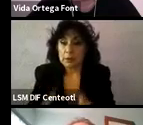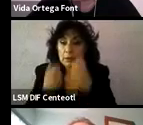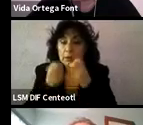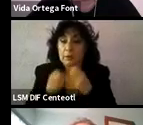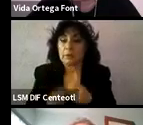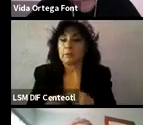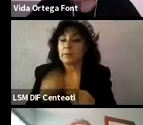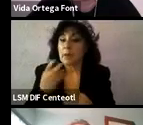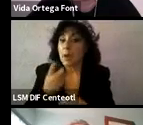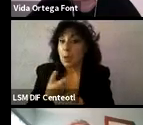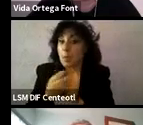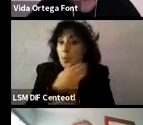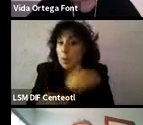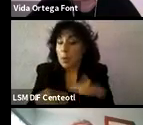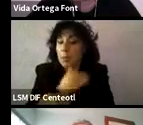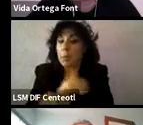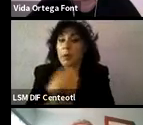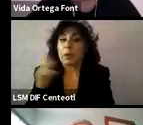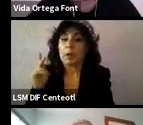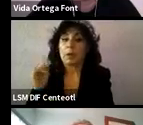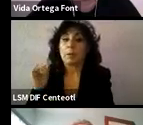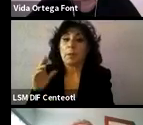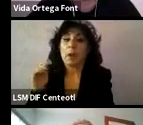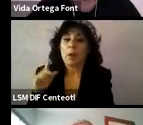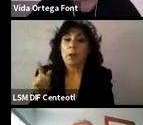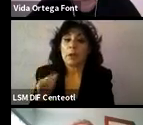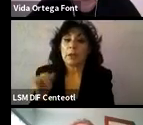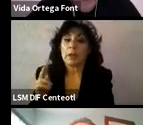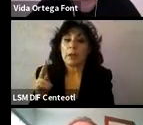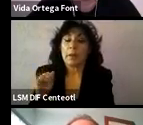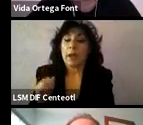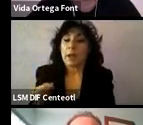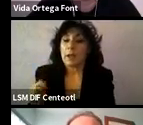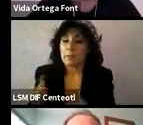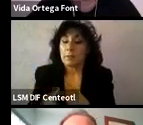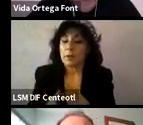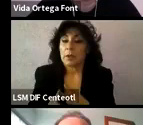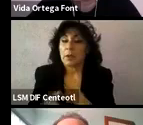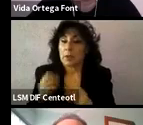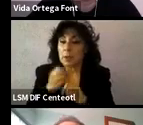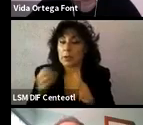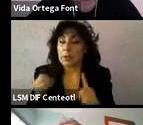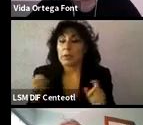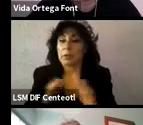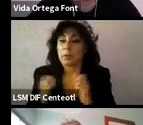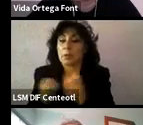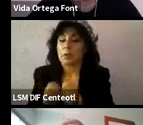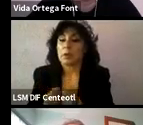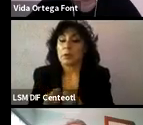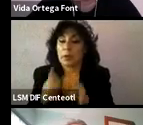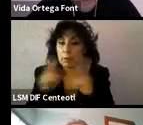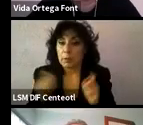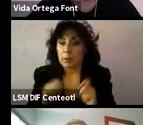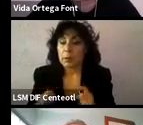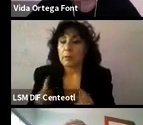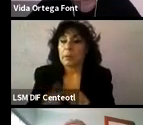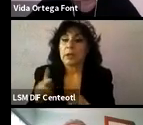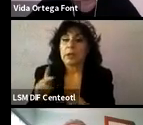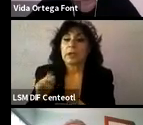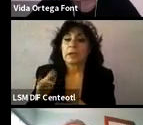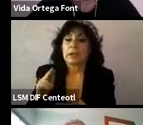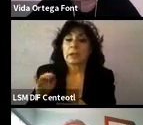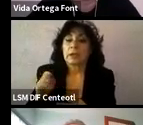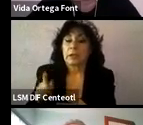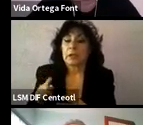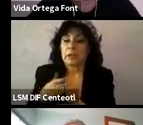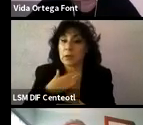Paola Zavala, de Organización Comunitaria por la Paz, Daniela Malpica Neri, de Justicia,